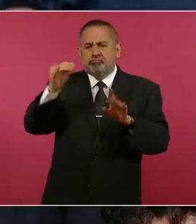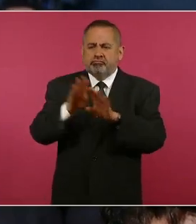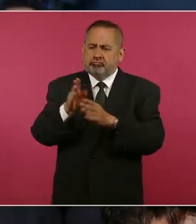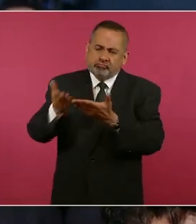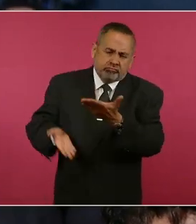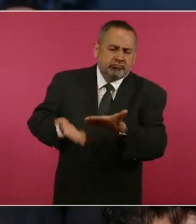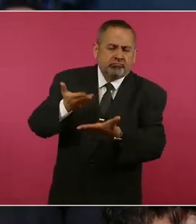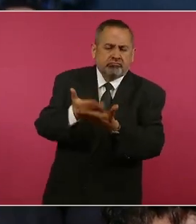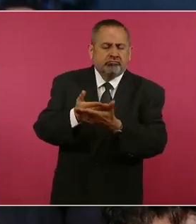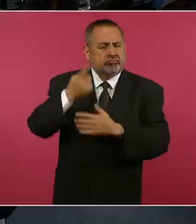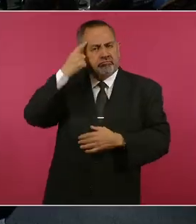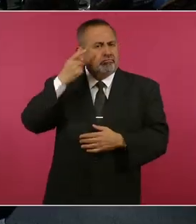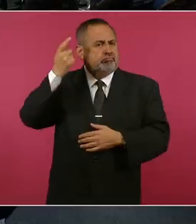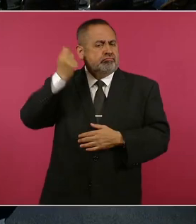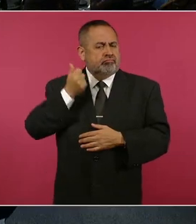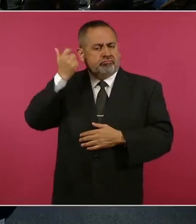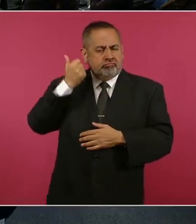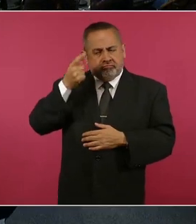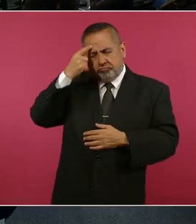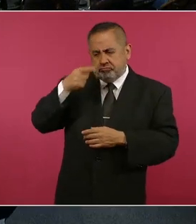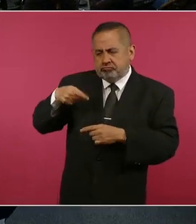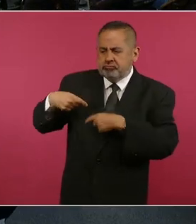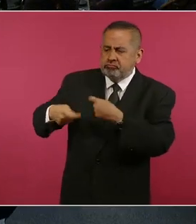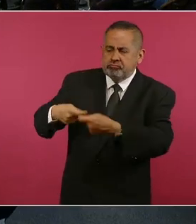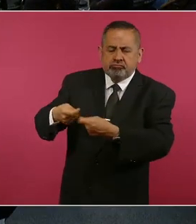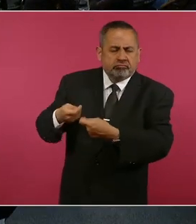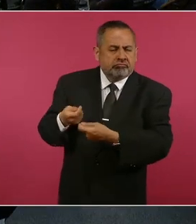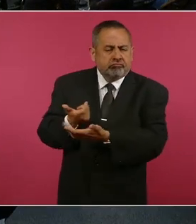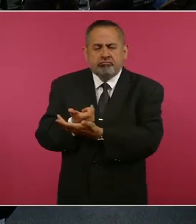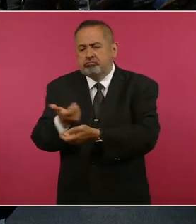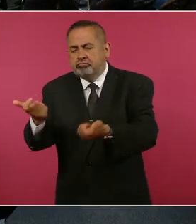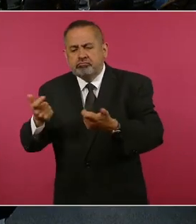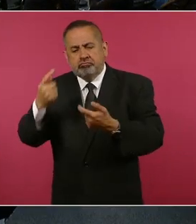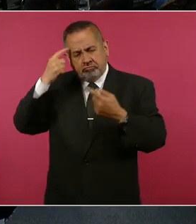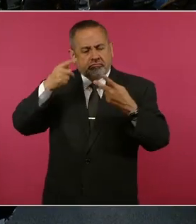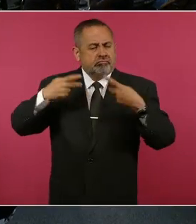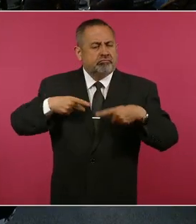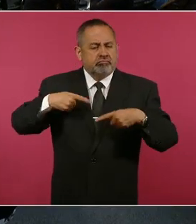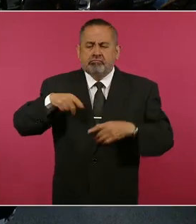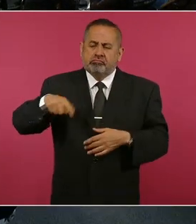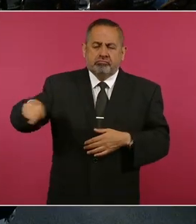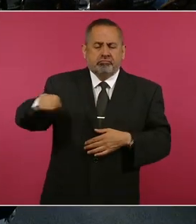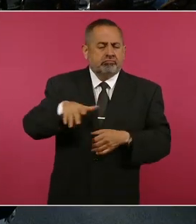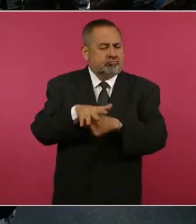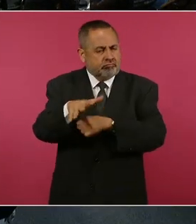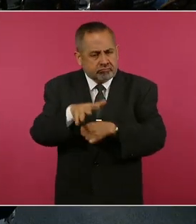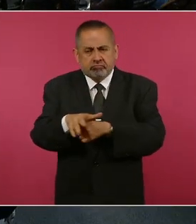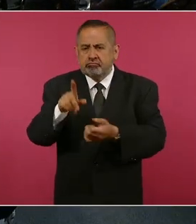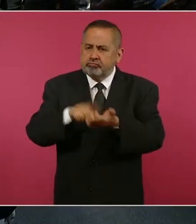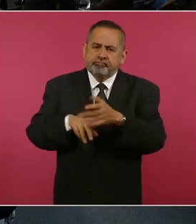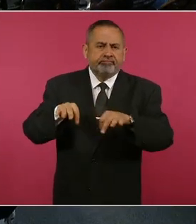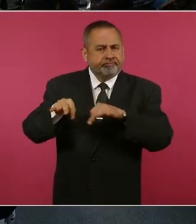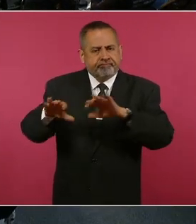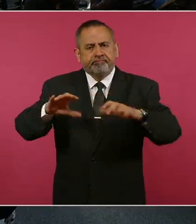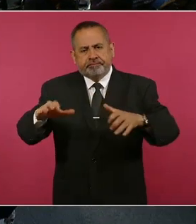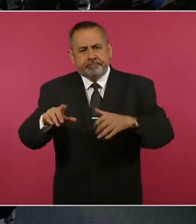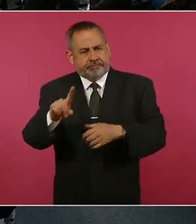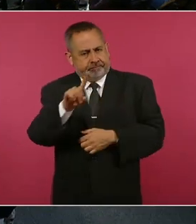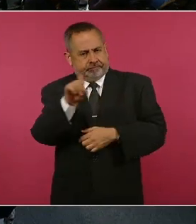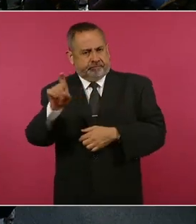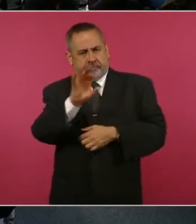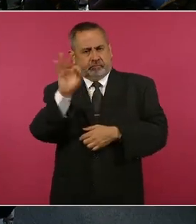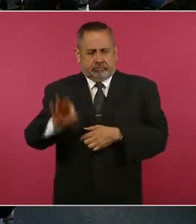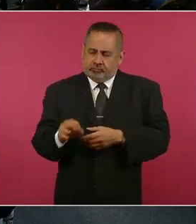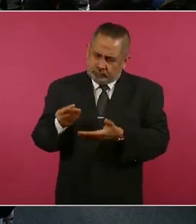de este fondo de pensiones, para que las gentes tengan, los trabajadores tengan el